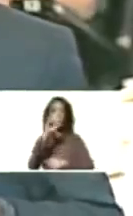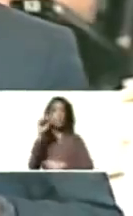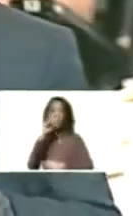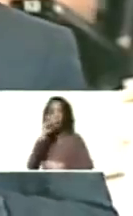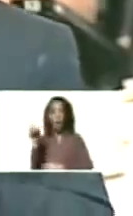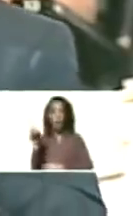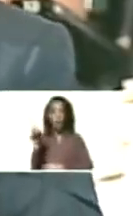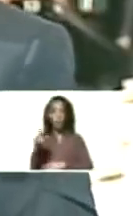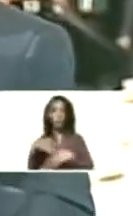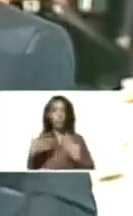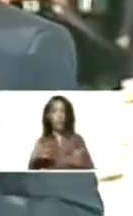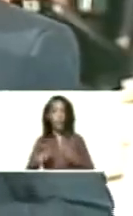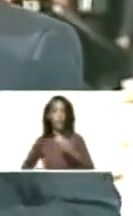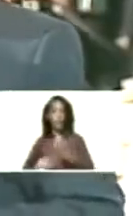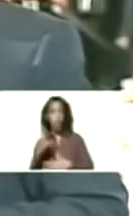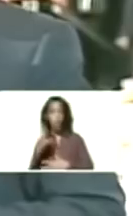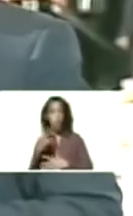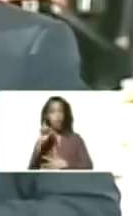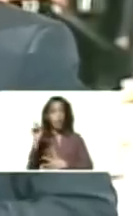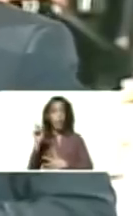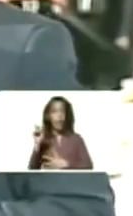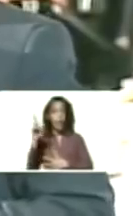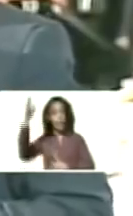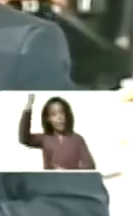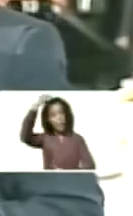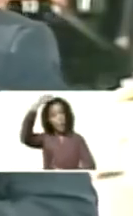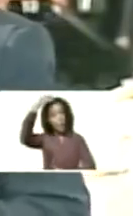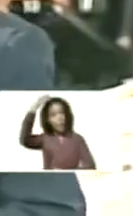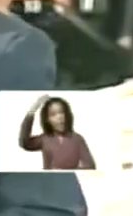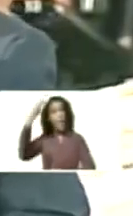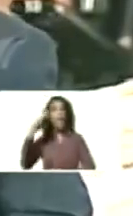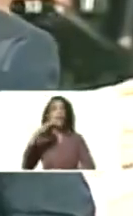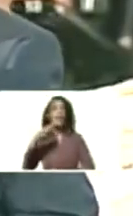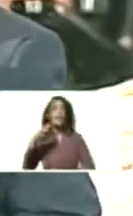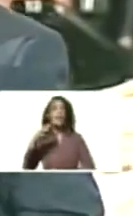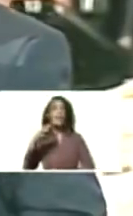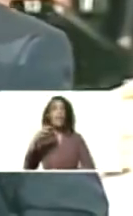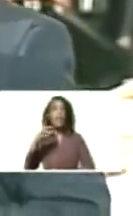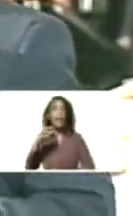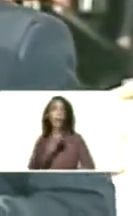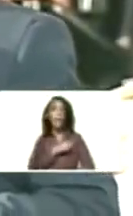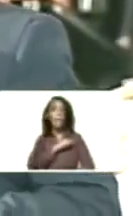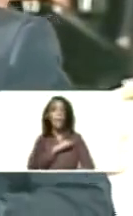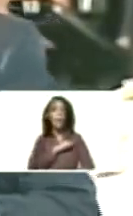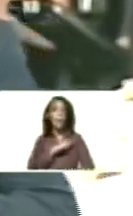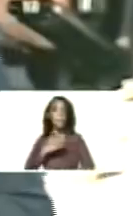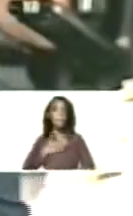de la fundación por parte del rey Felipe V. Mi pana, pues.